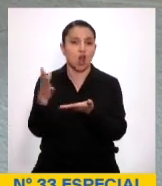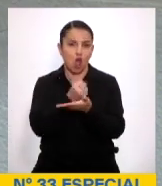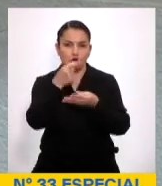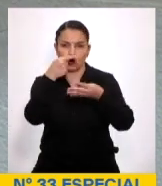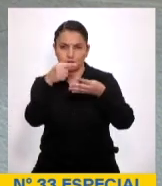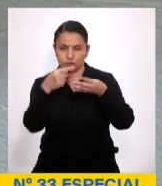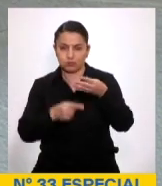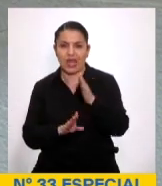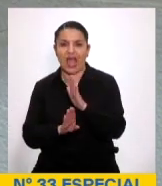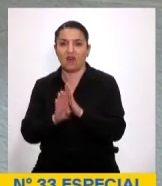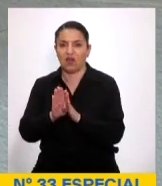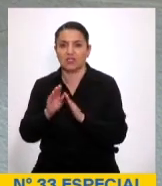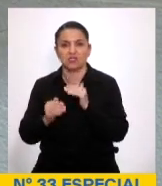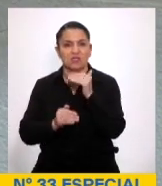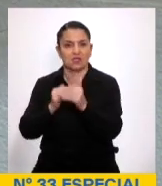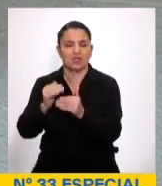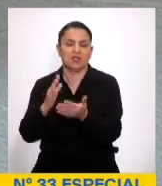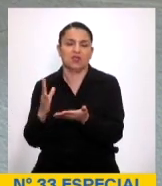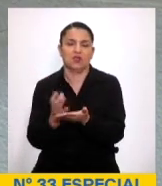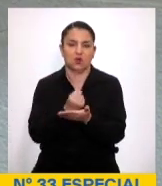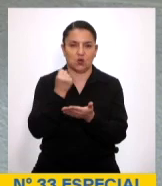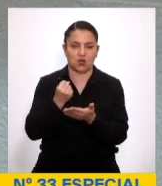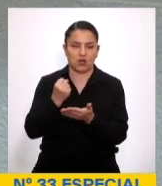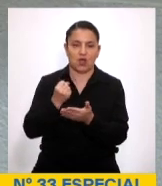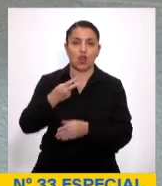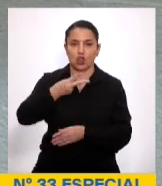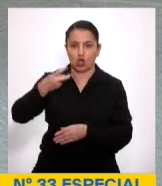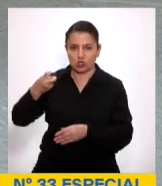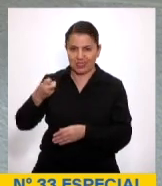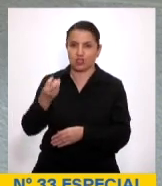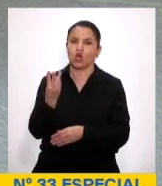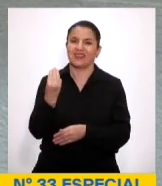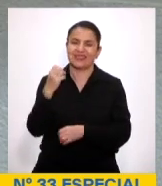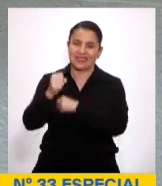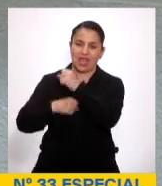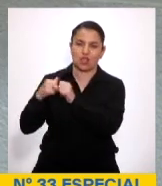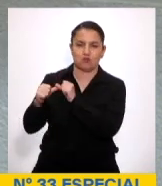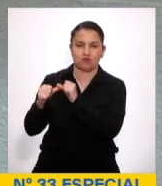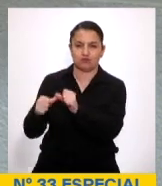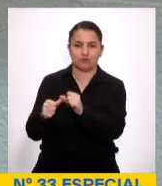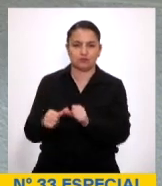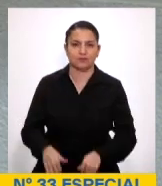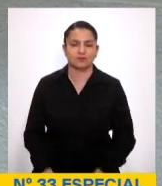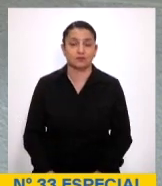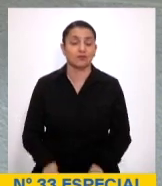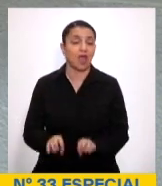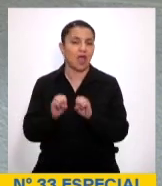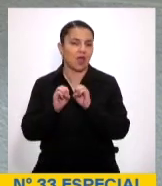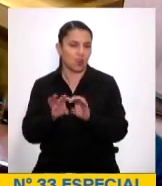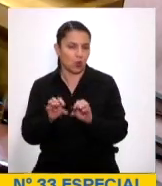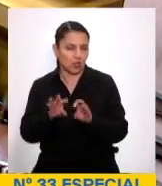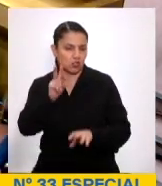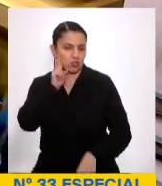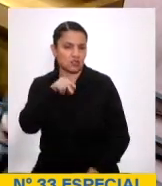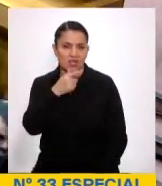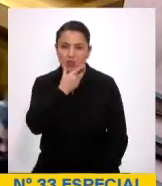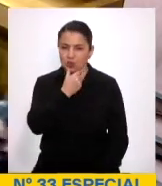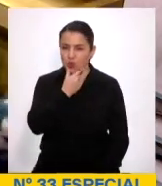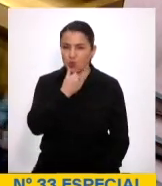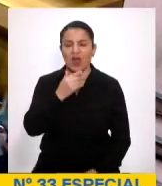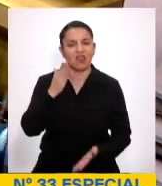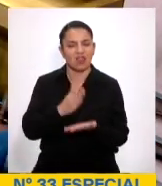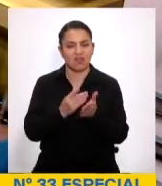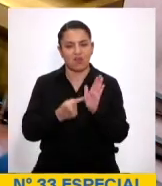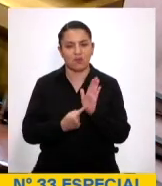avances que se han obtenido a lo largo de estos 213 años el ámbito de la educación sin duda debemos destacar la